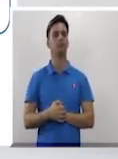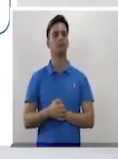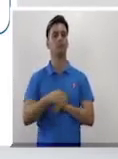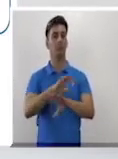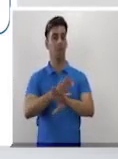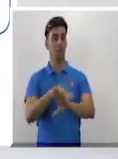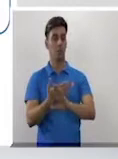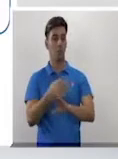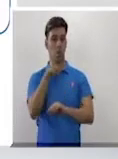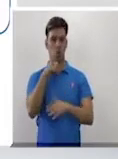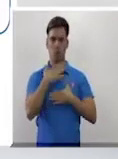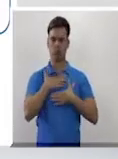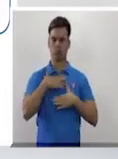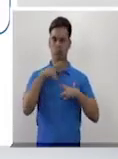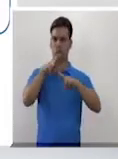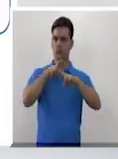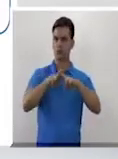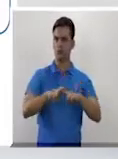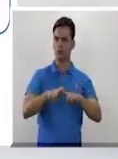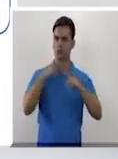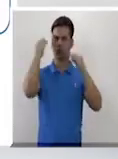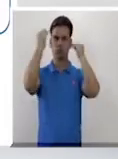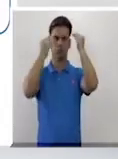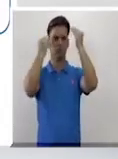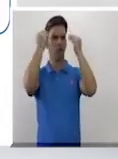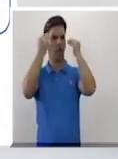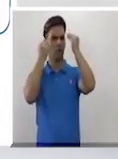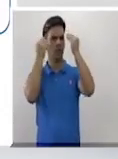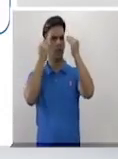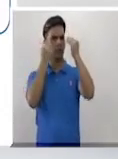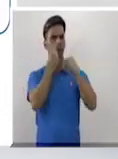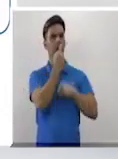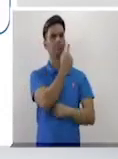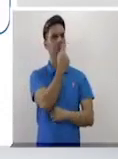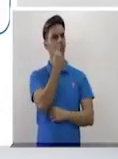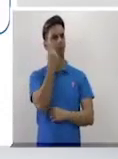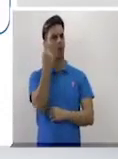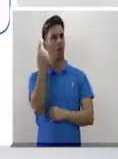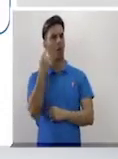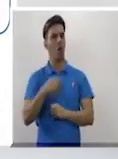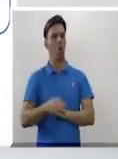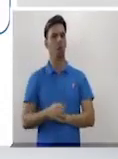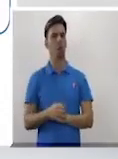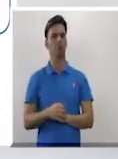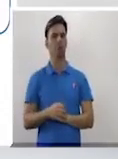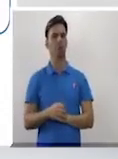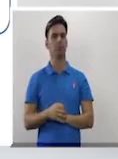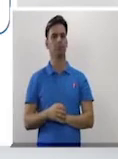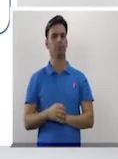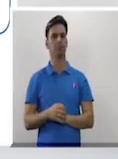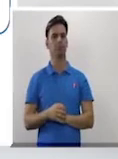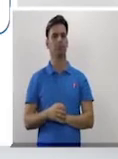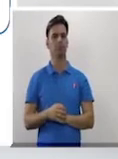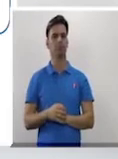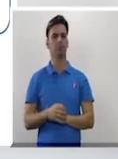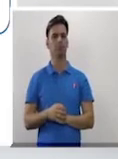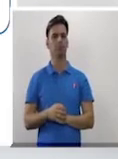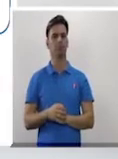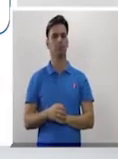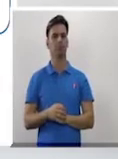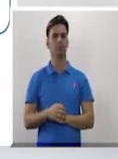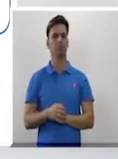sientas detalladamente a hacer el análisis de cada una de las funciones.